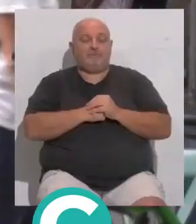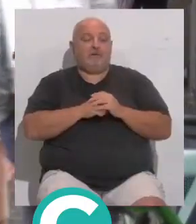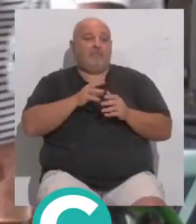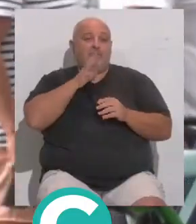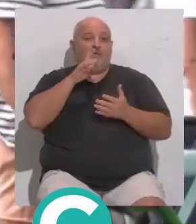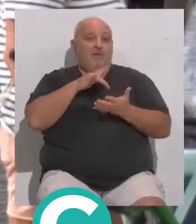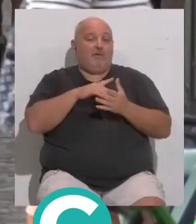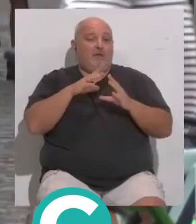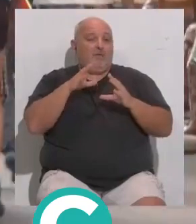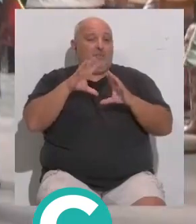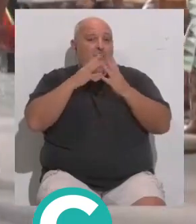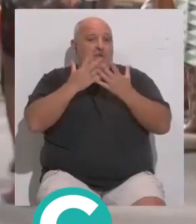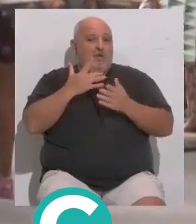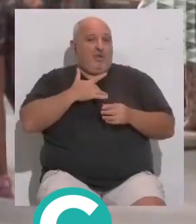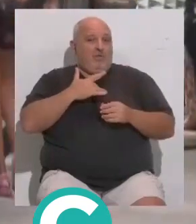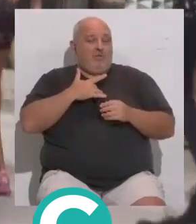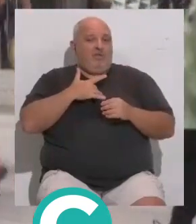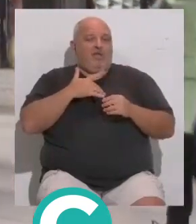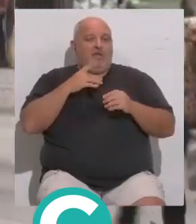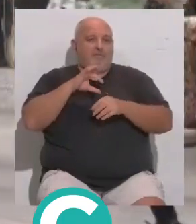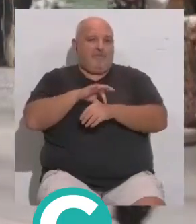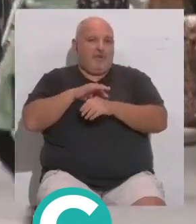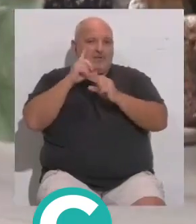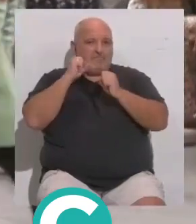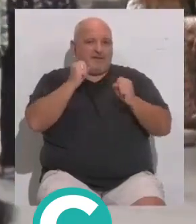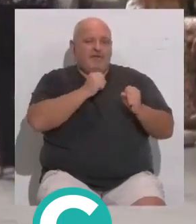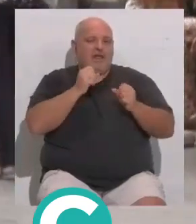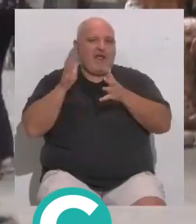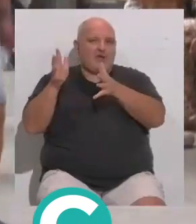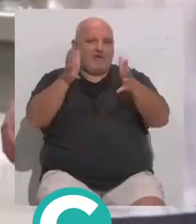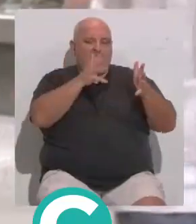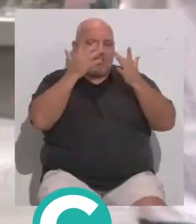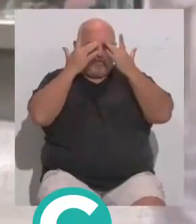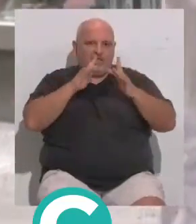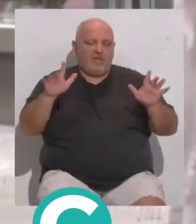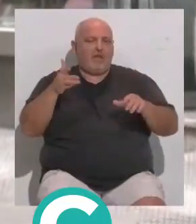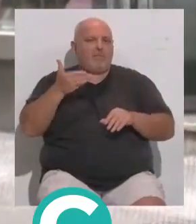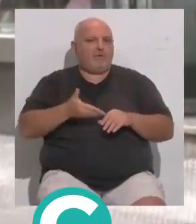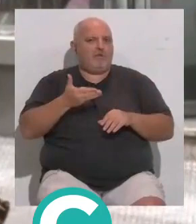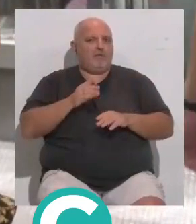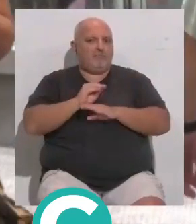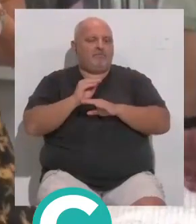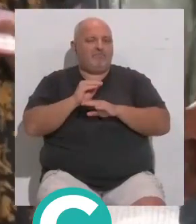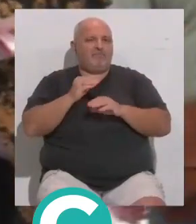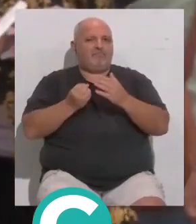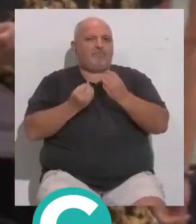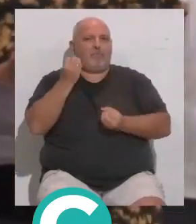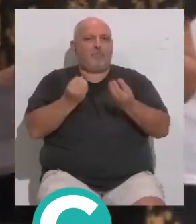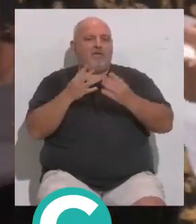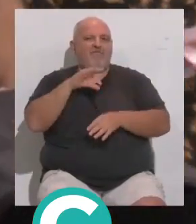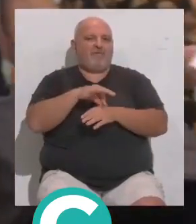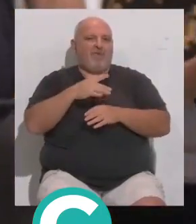motivo del Día Mundial del Corazón, las autoridades sanitarias buscan concienciar a la ciudadanía de la importancia de prevenir la aparición de